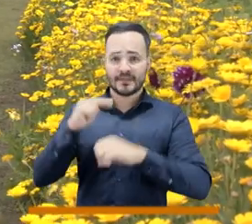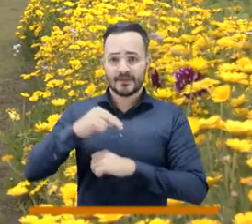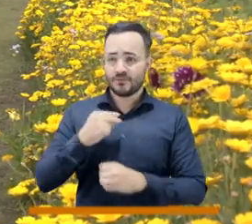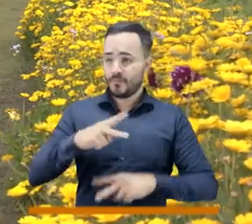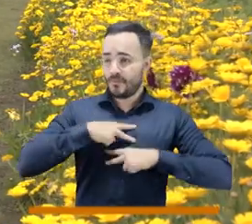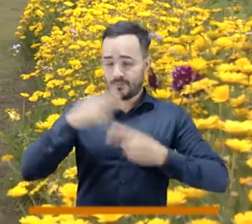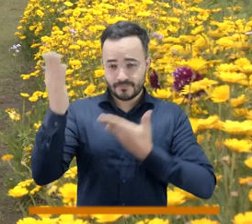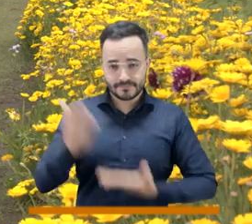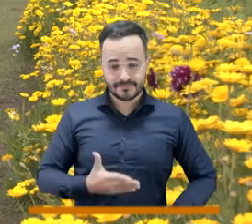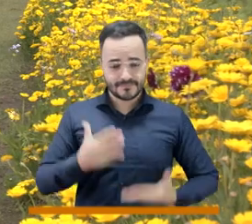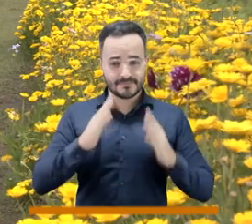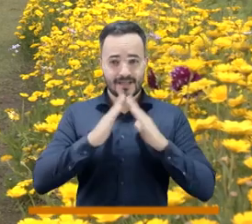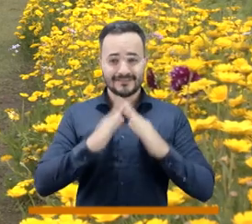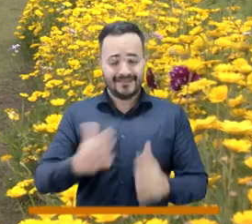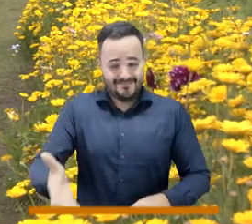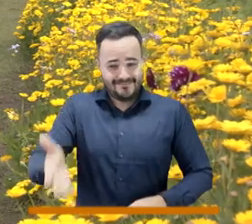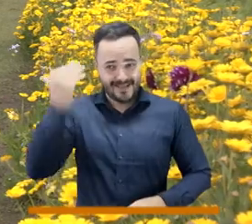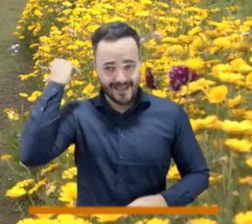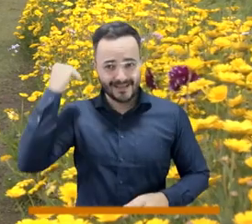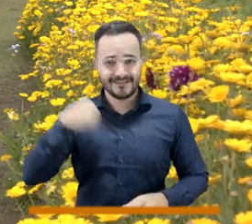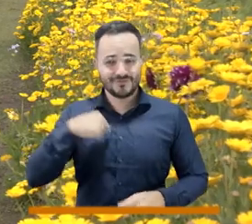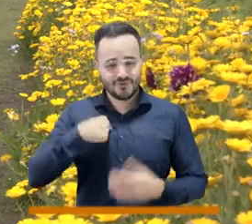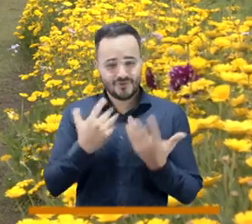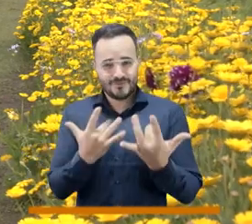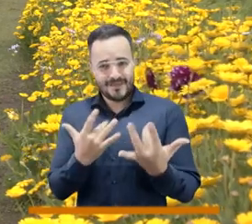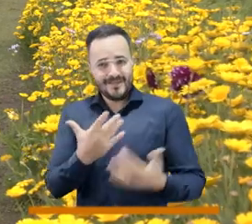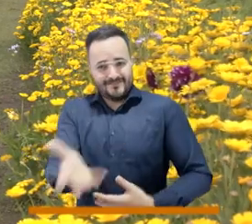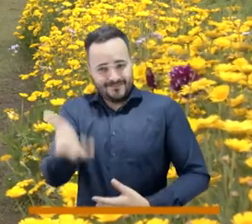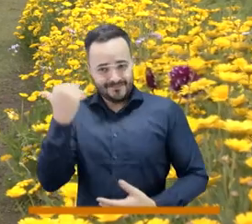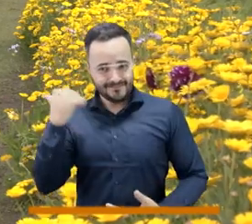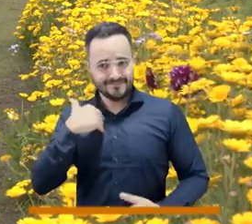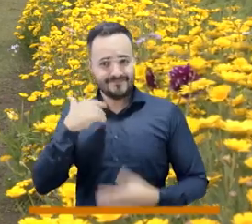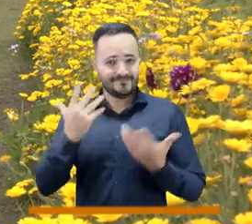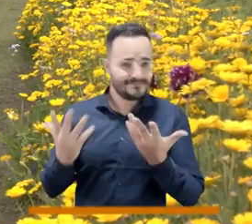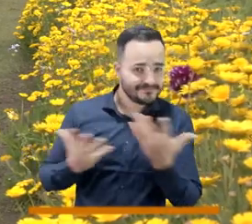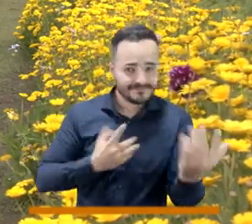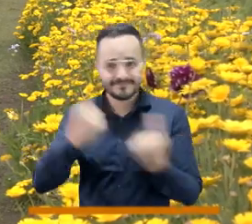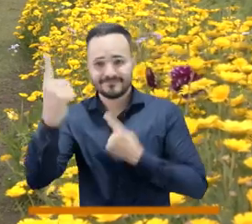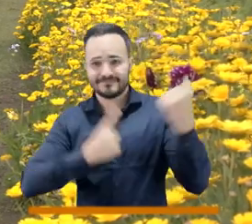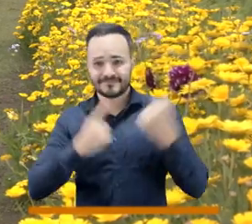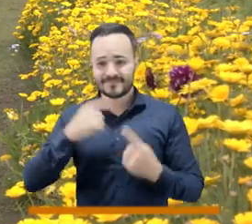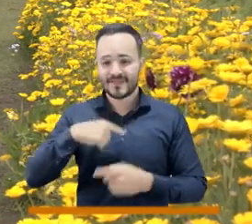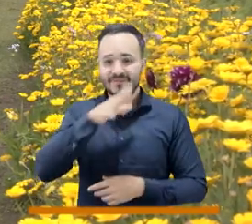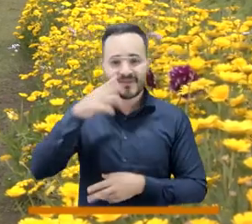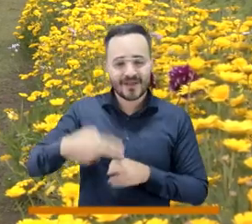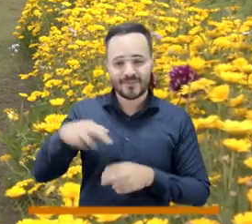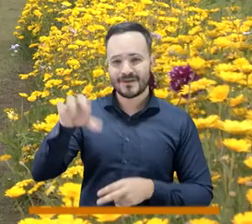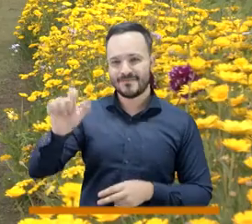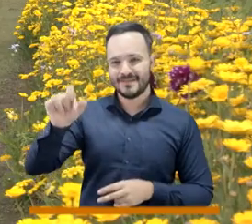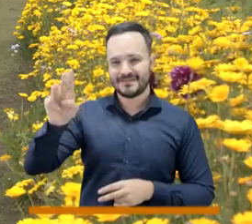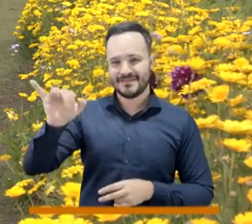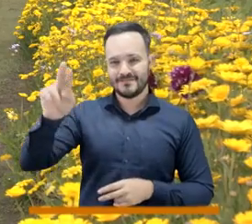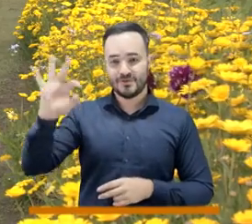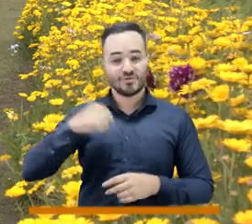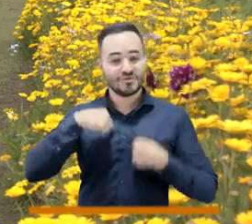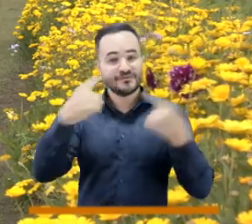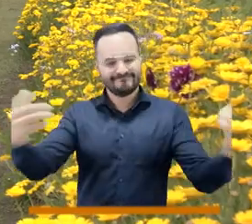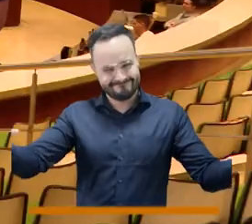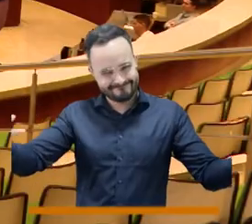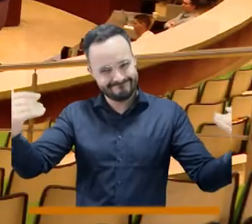al mundo entero. Que se vengan pues, que aquí los estoy esperando en la finca Silletera El Pensamiento con los brazos